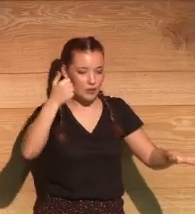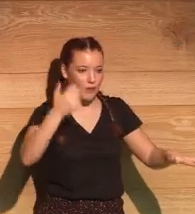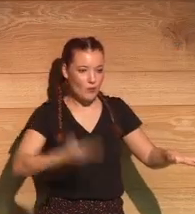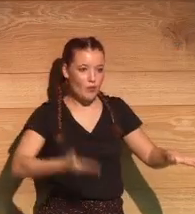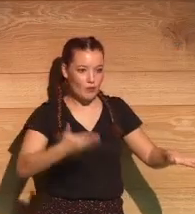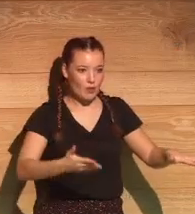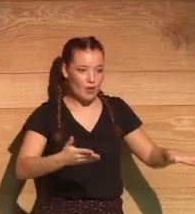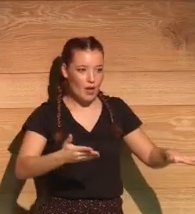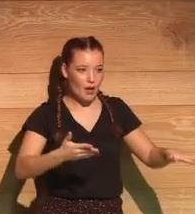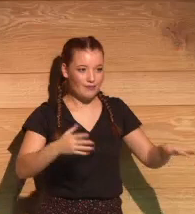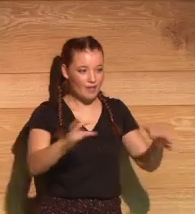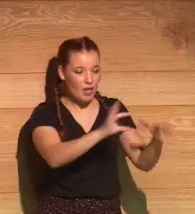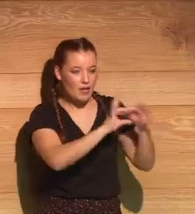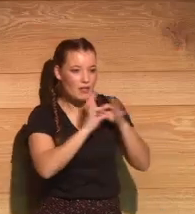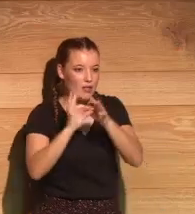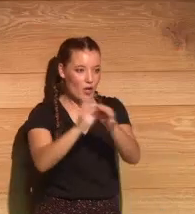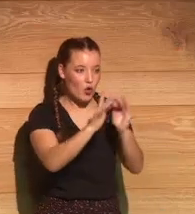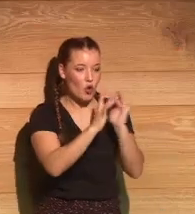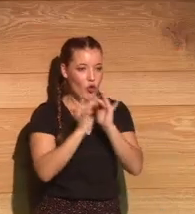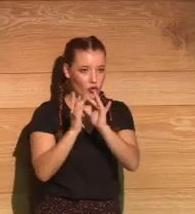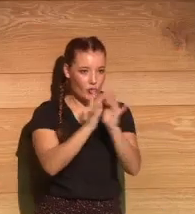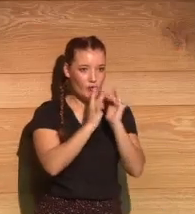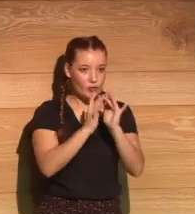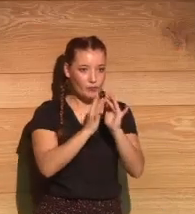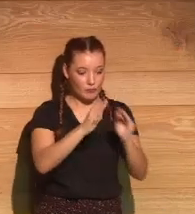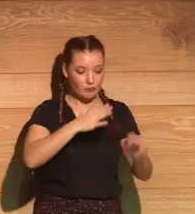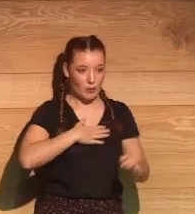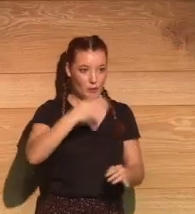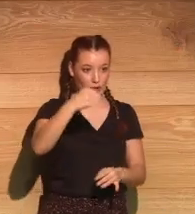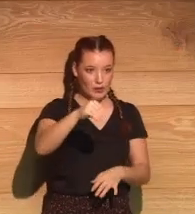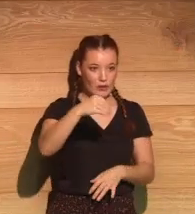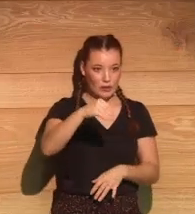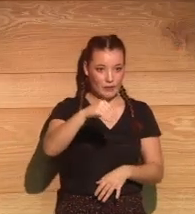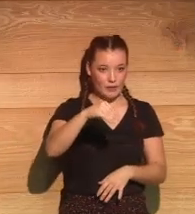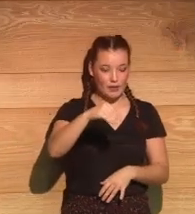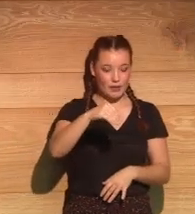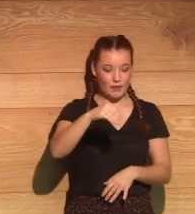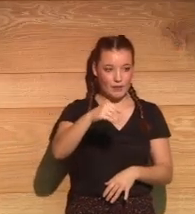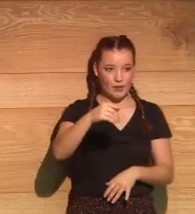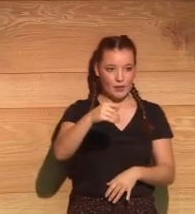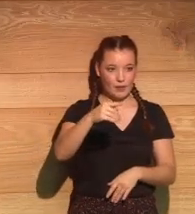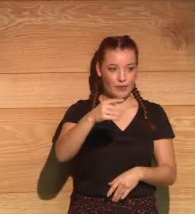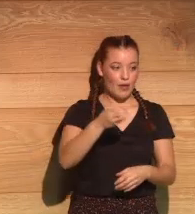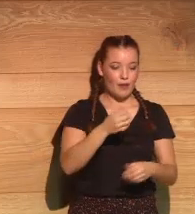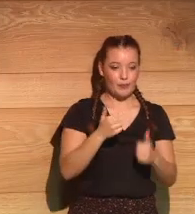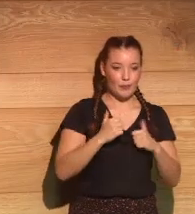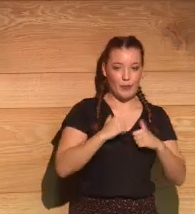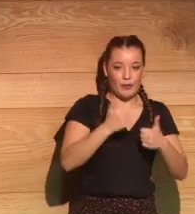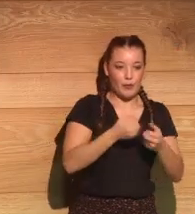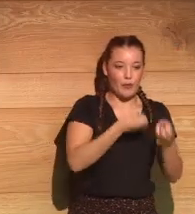esos lazos afectivos. De hecho, nuestro presidente, de una manera muy demagógica, en uno de los primeros speeches cuando